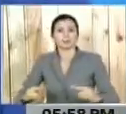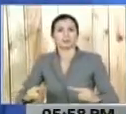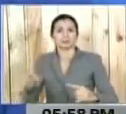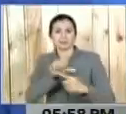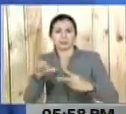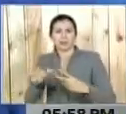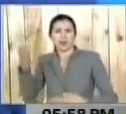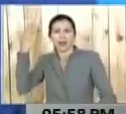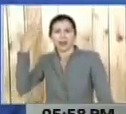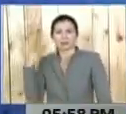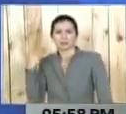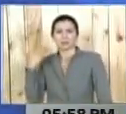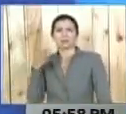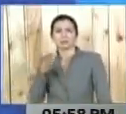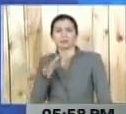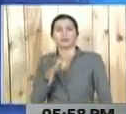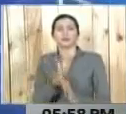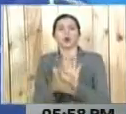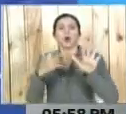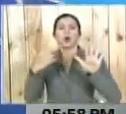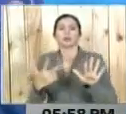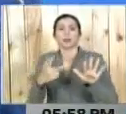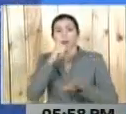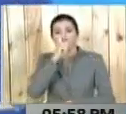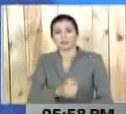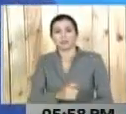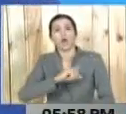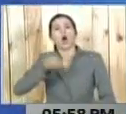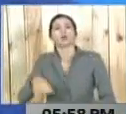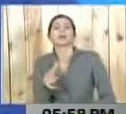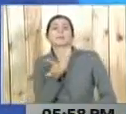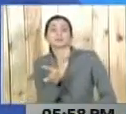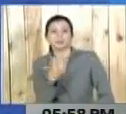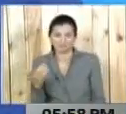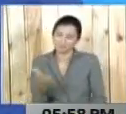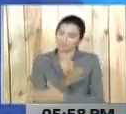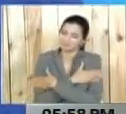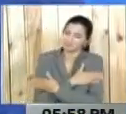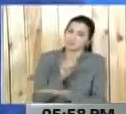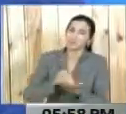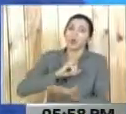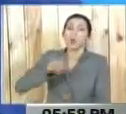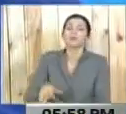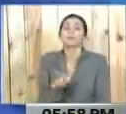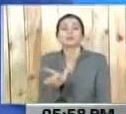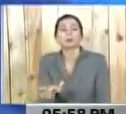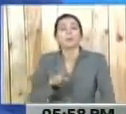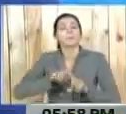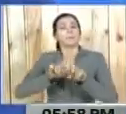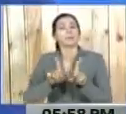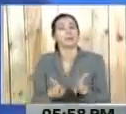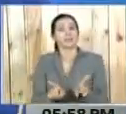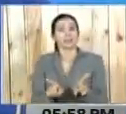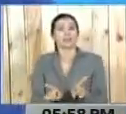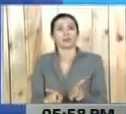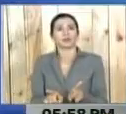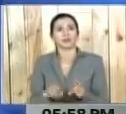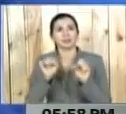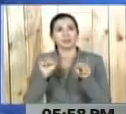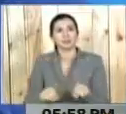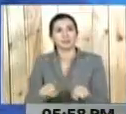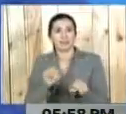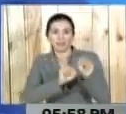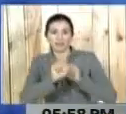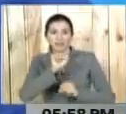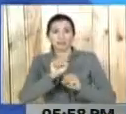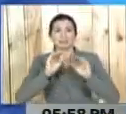semanas, precisamente en el marco del octavo aniversario de la JPSU. Vaga nuevamente la felicitación a la JPSU en su octavo aniversario, pero lo que sí debe evitar, y